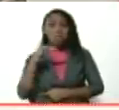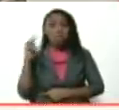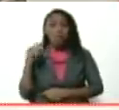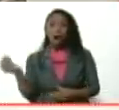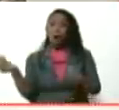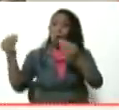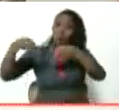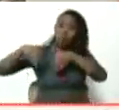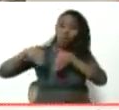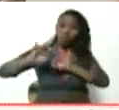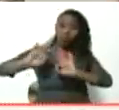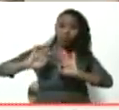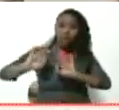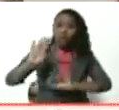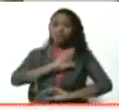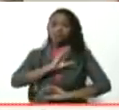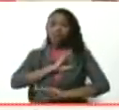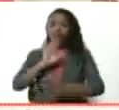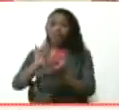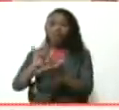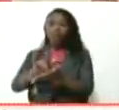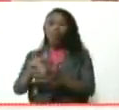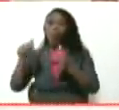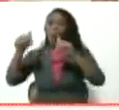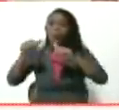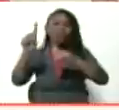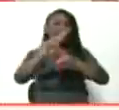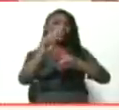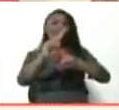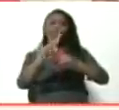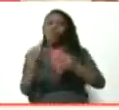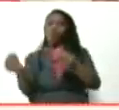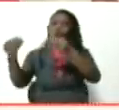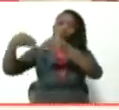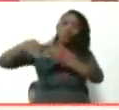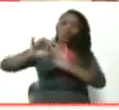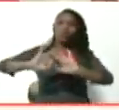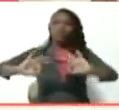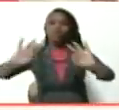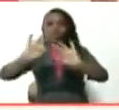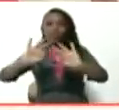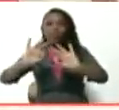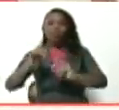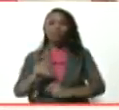de acuerdo para tener candidatos, hoy tampoco se pondrían de acuerdo.